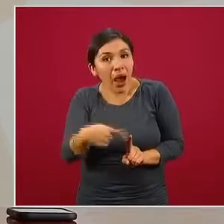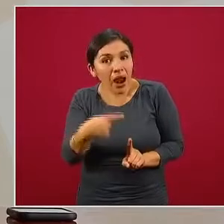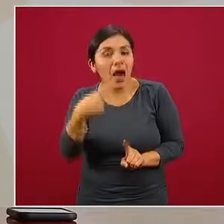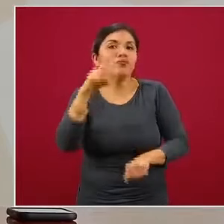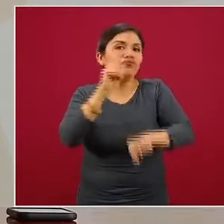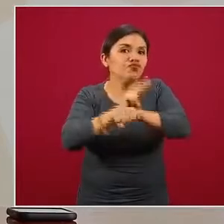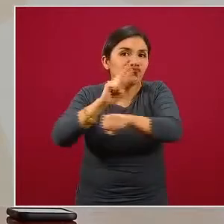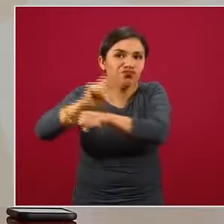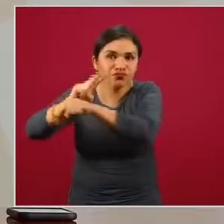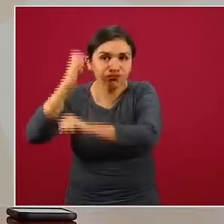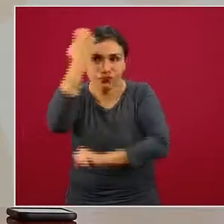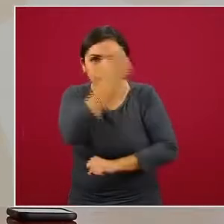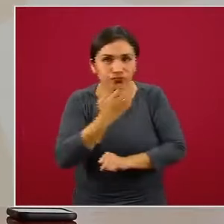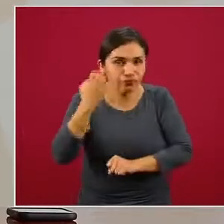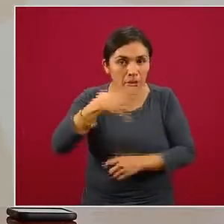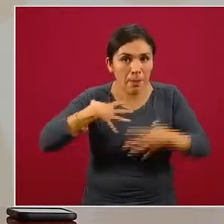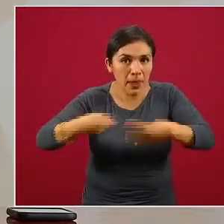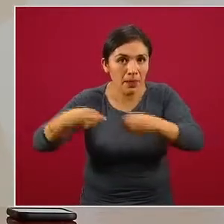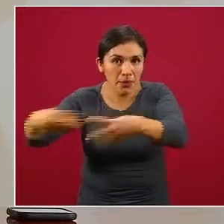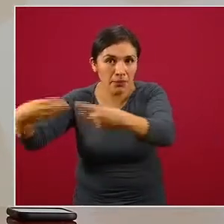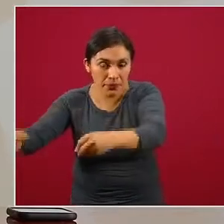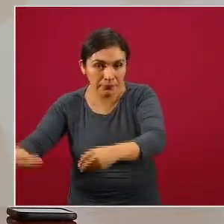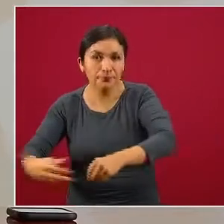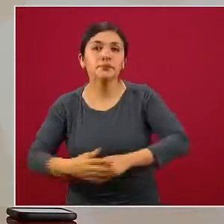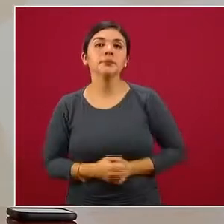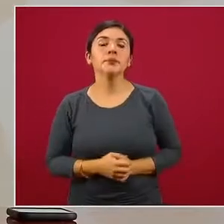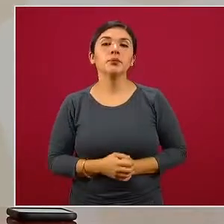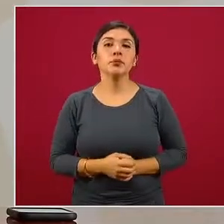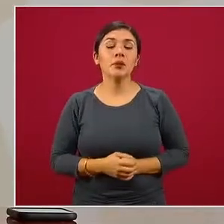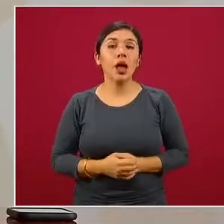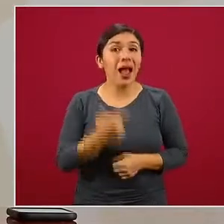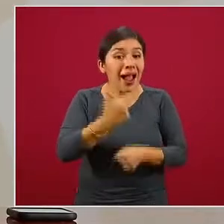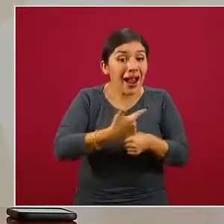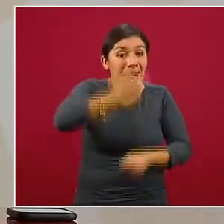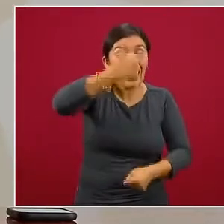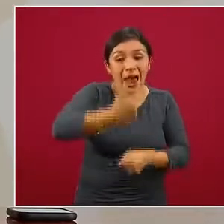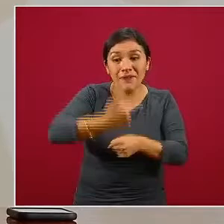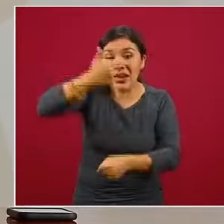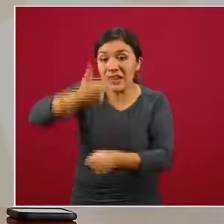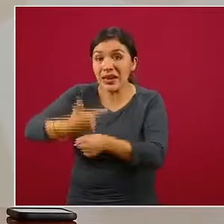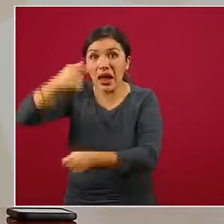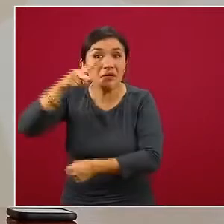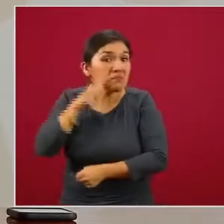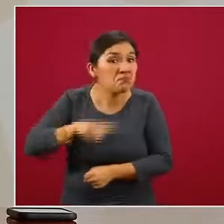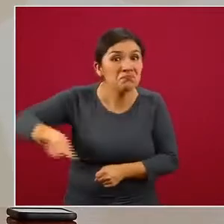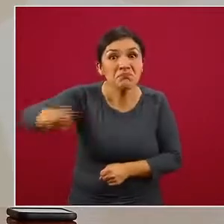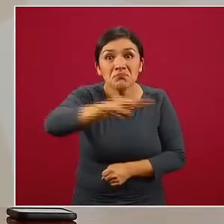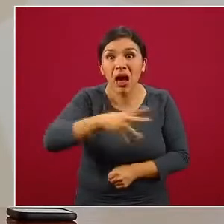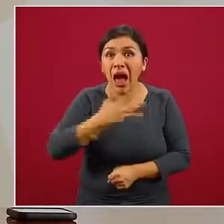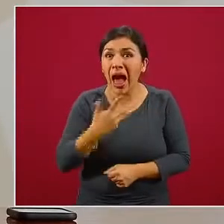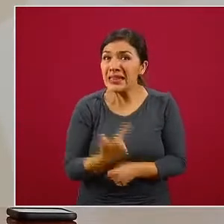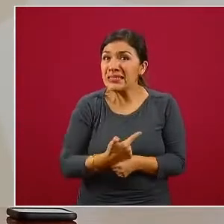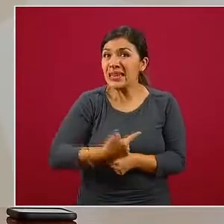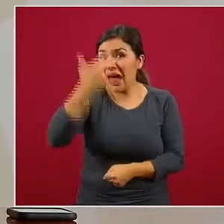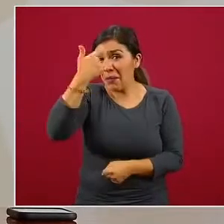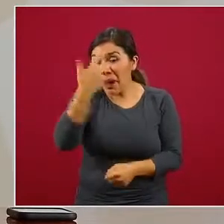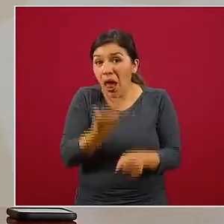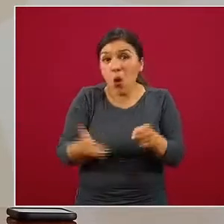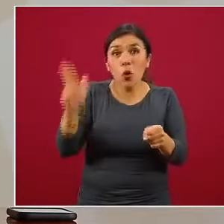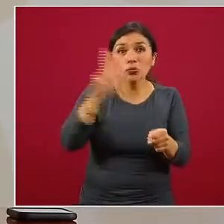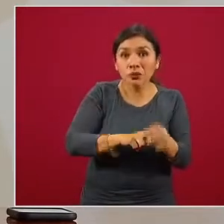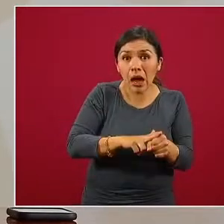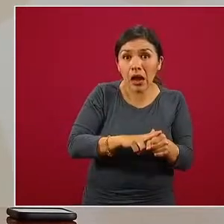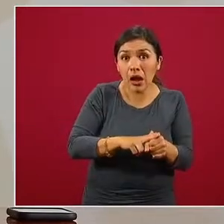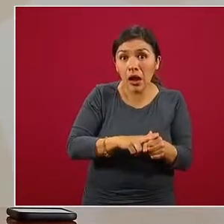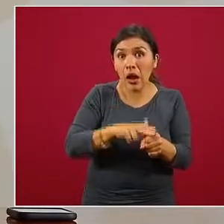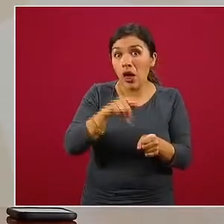vigilancia epidemiológica. Y los casos graves, los casos que son suficientemente graves para hospitalizarse, no